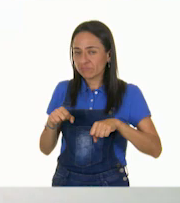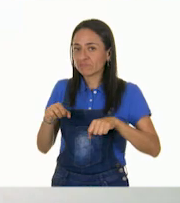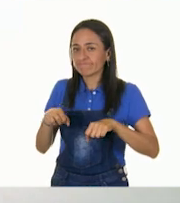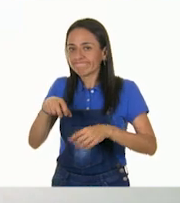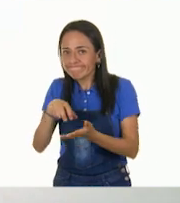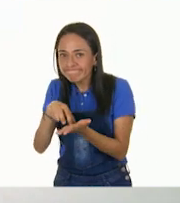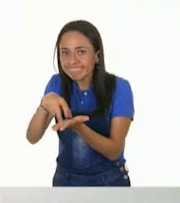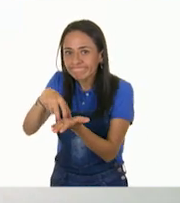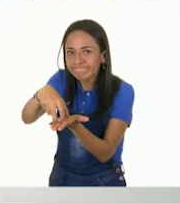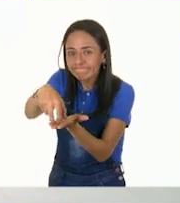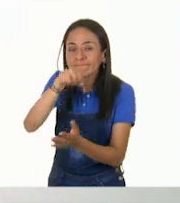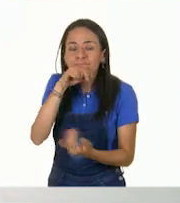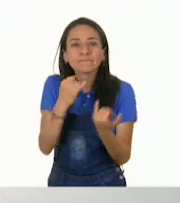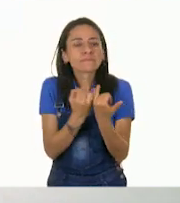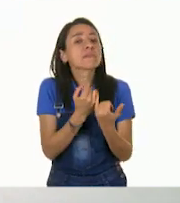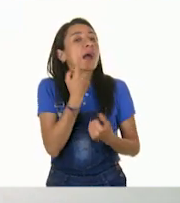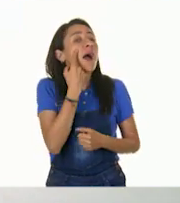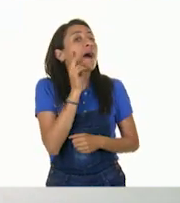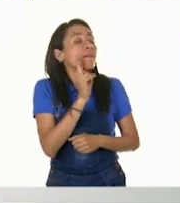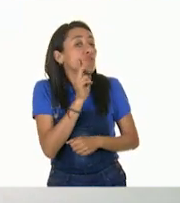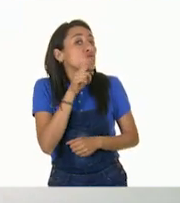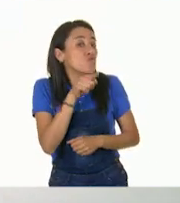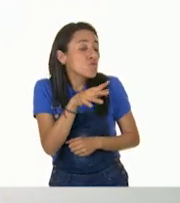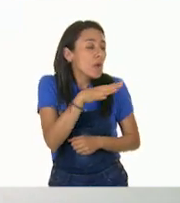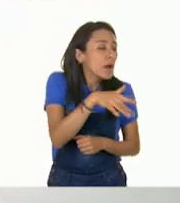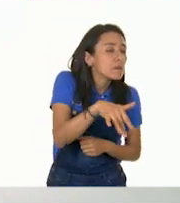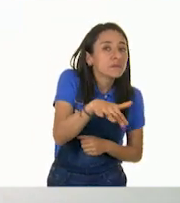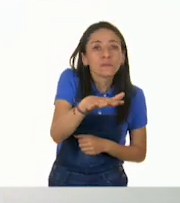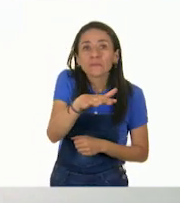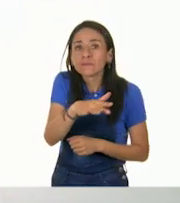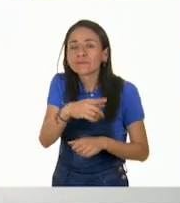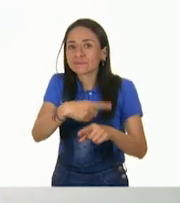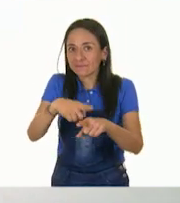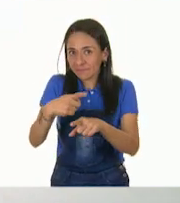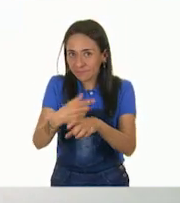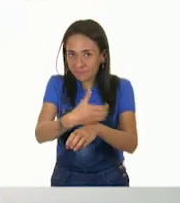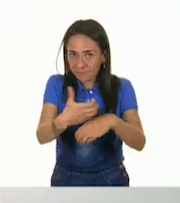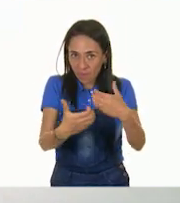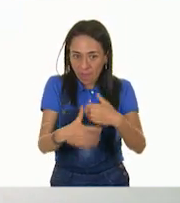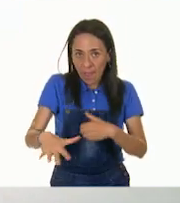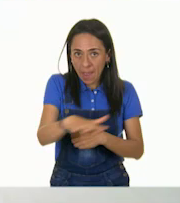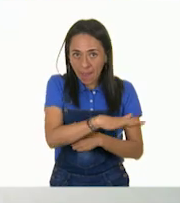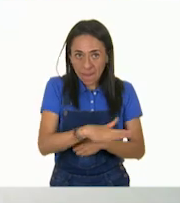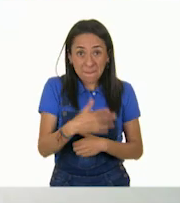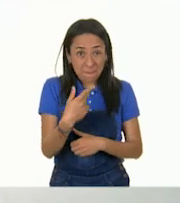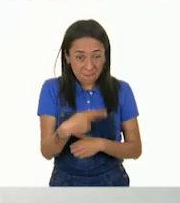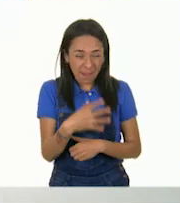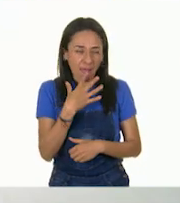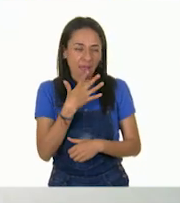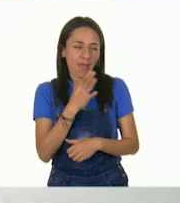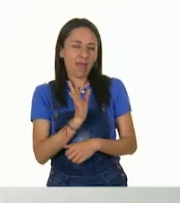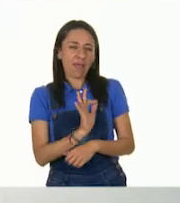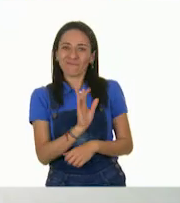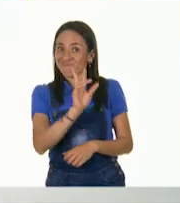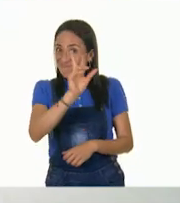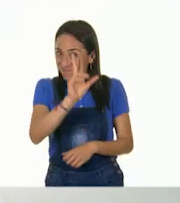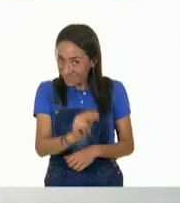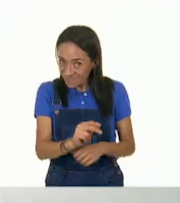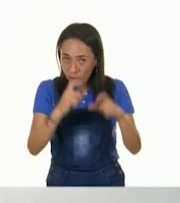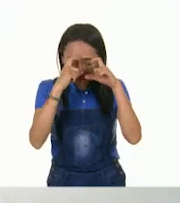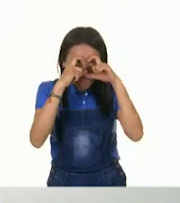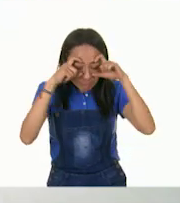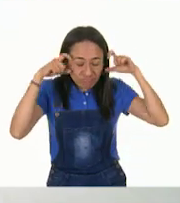pero no va a ser tan fácil voy a cubrir los ojos de sohar con esta aguja en casa